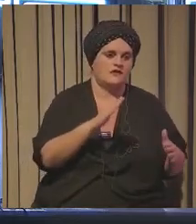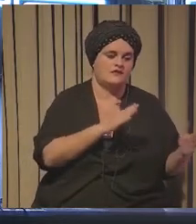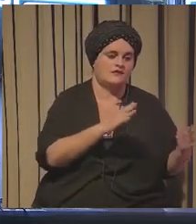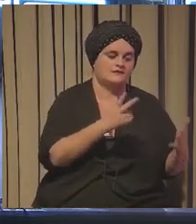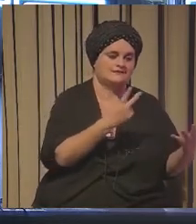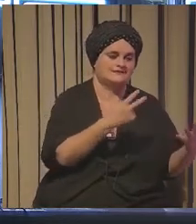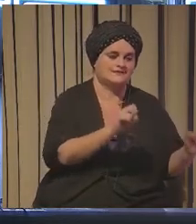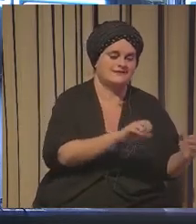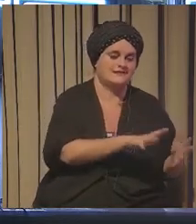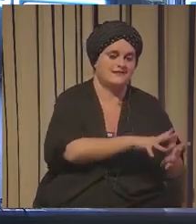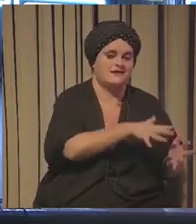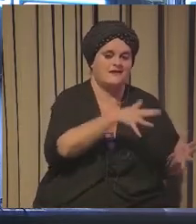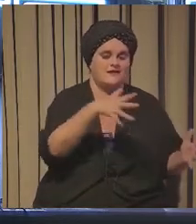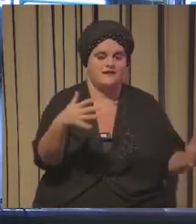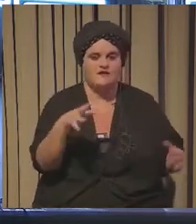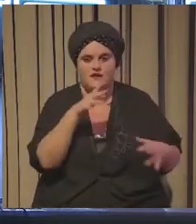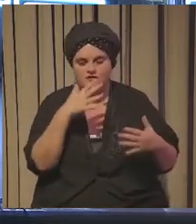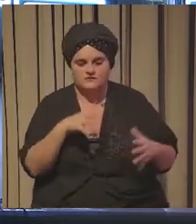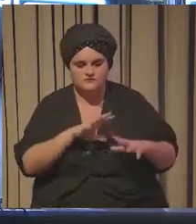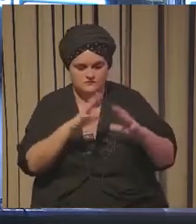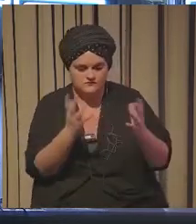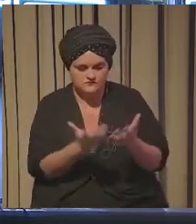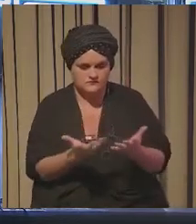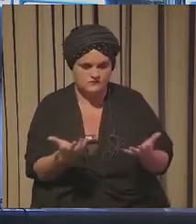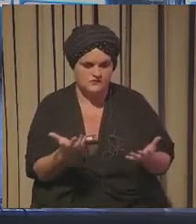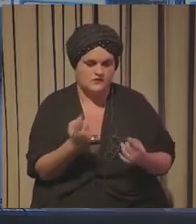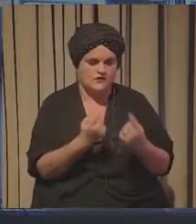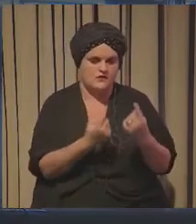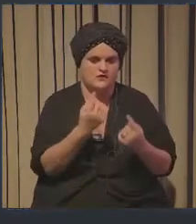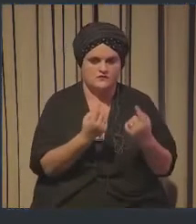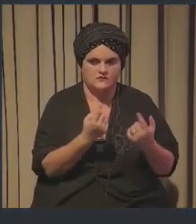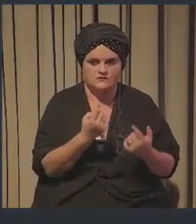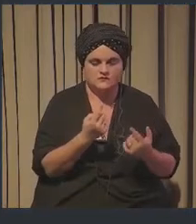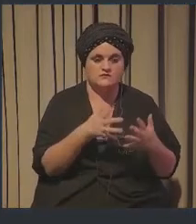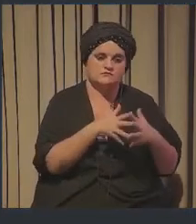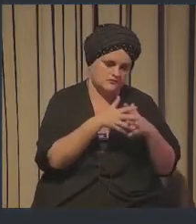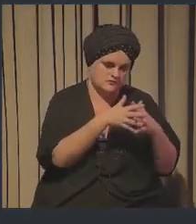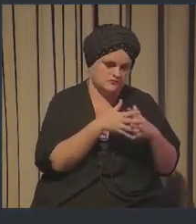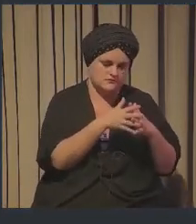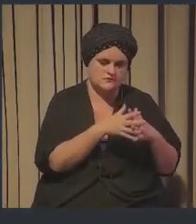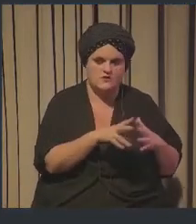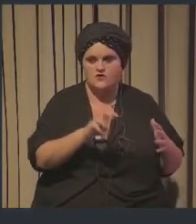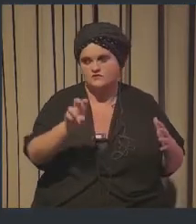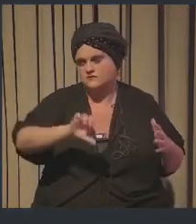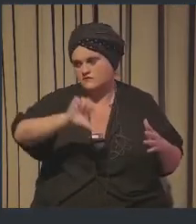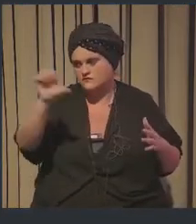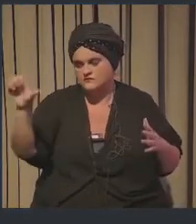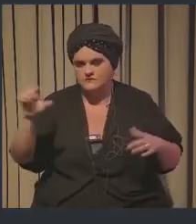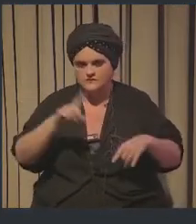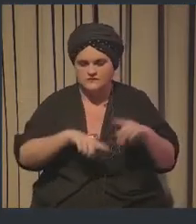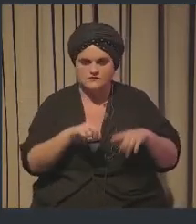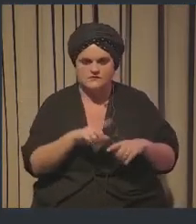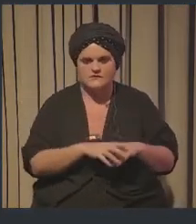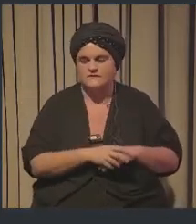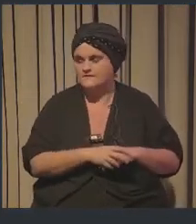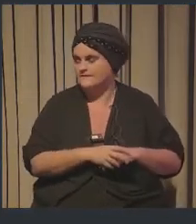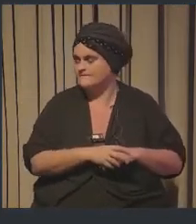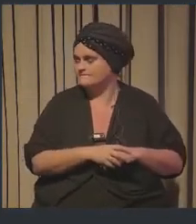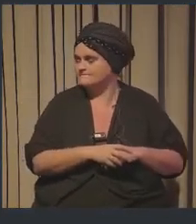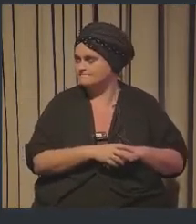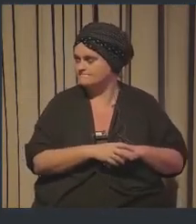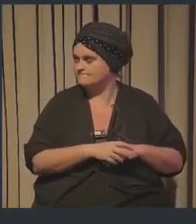en nuestro mundo en general y evidentemente algunas cosas en Estados Unidos y algunas en Europa.